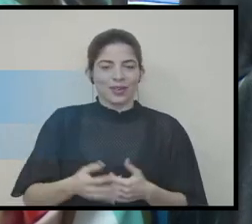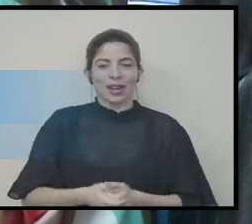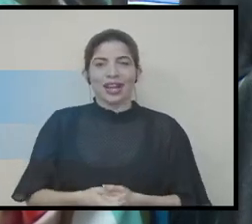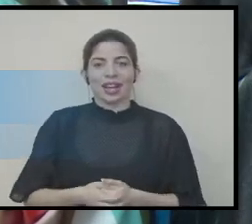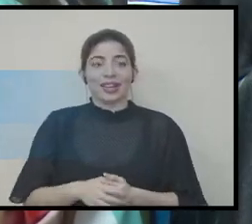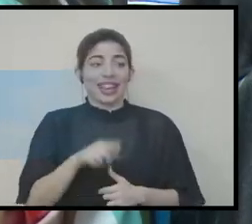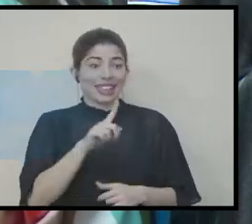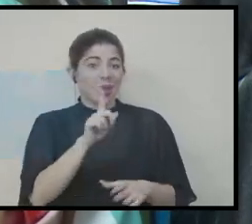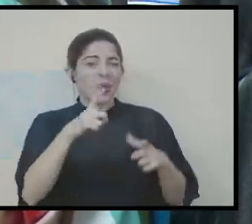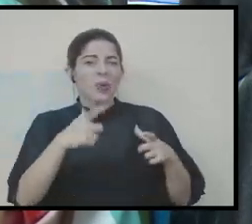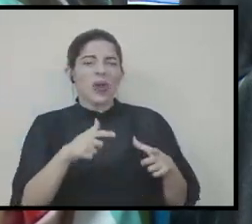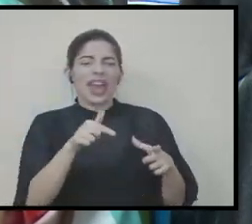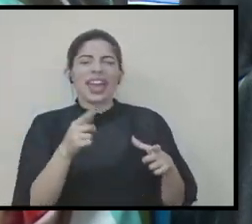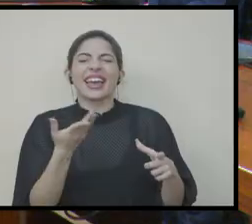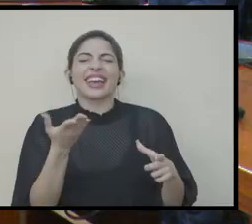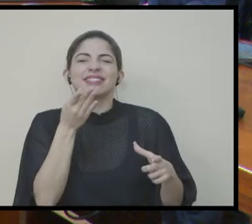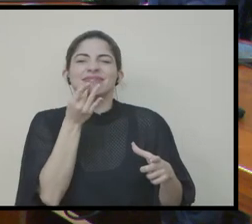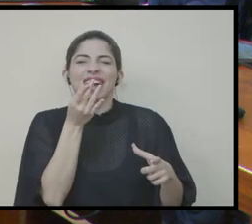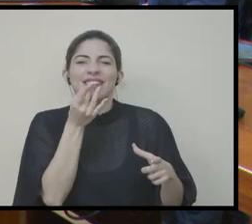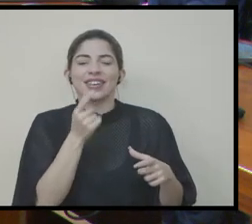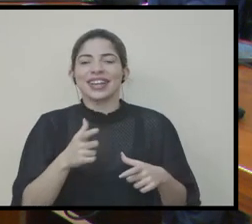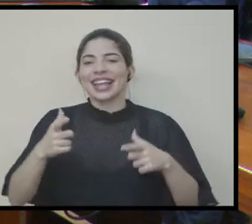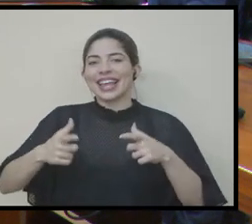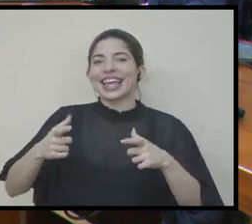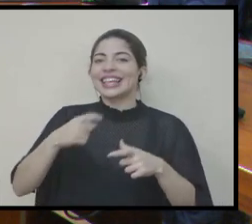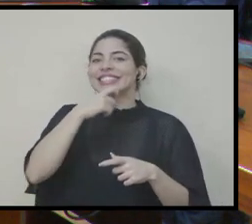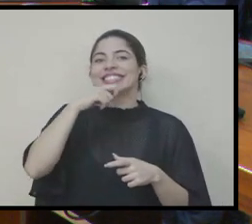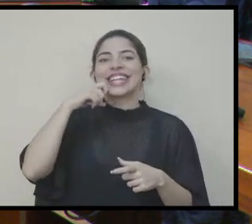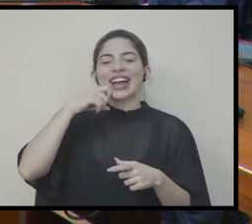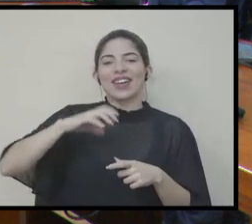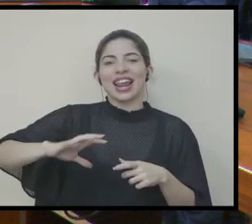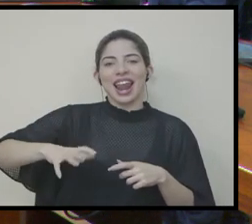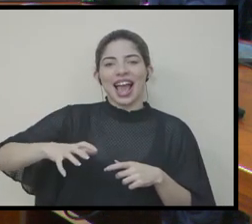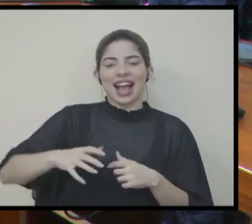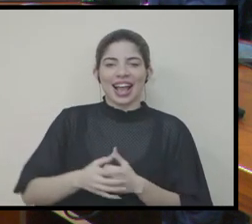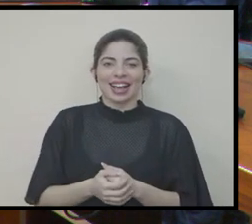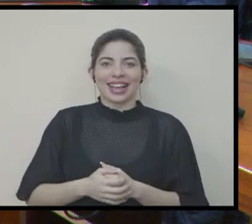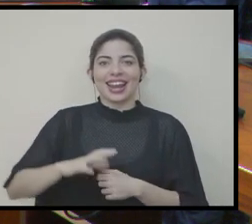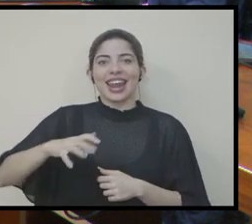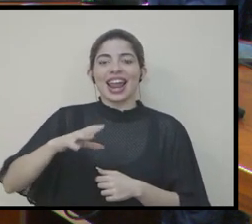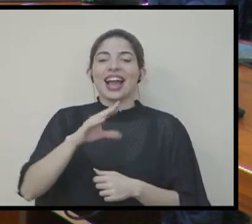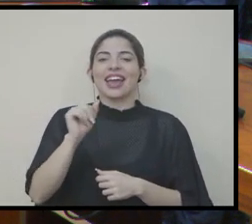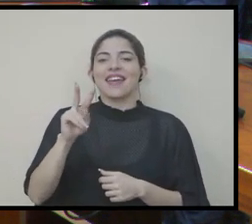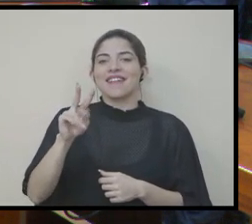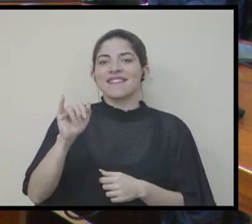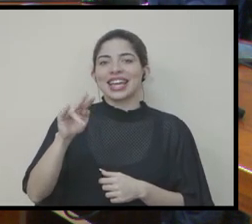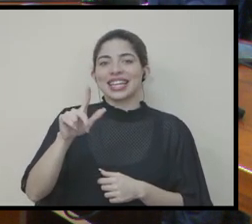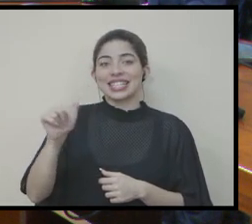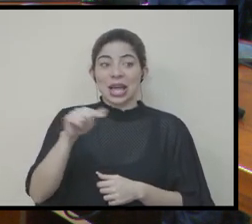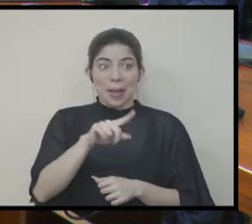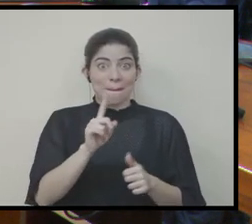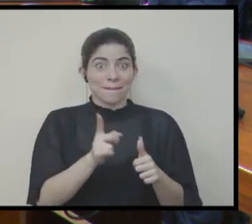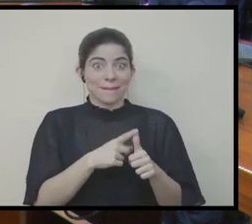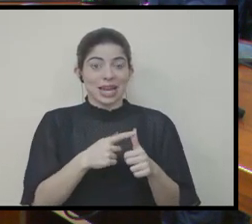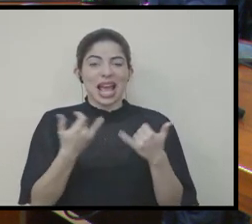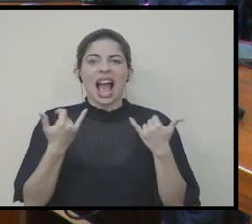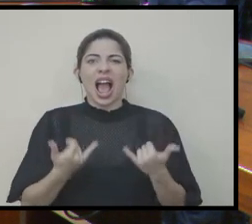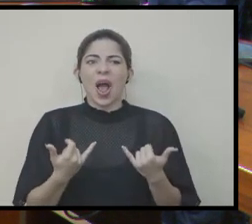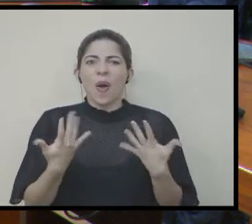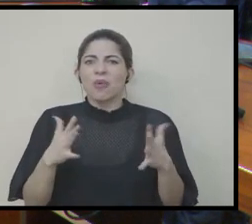¿Y ese era un queque de qué? ¿De qué sabor? Son queques secos de naranja. Queque seco de naranja. De naranja y de vainilla. Ese fue el primero. Y ahora,